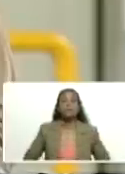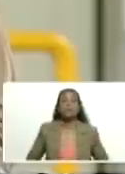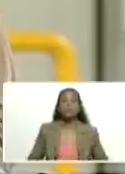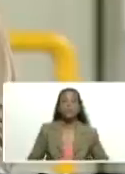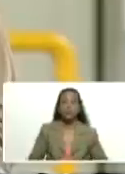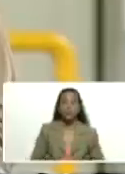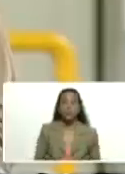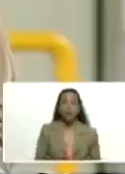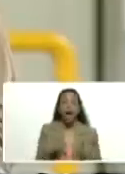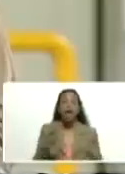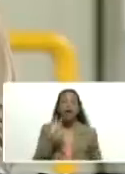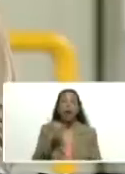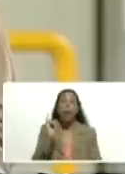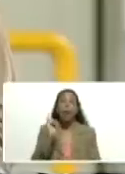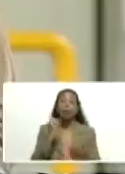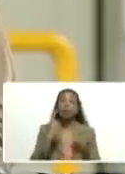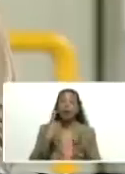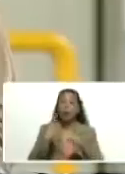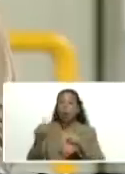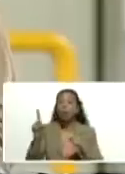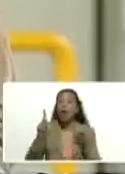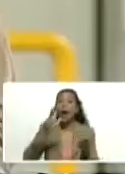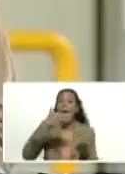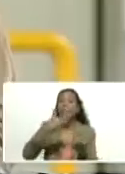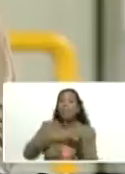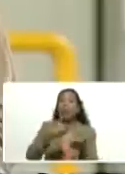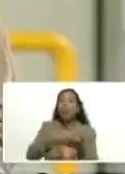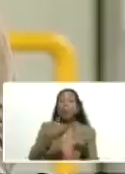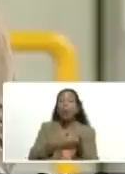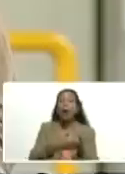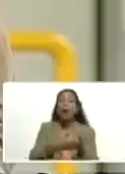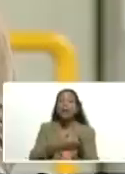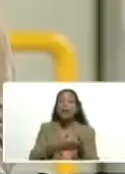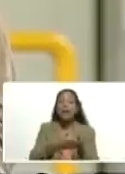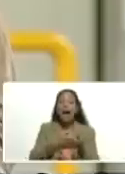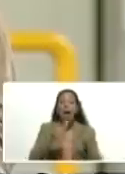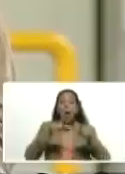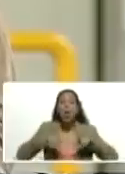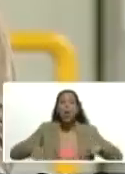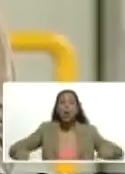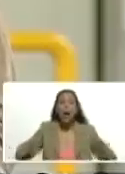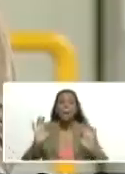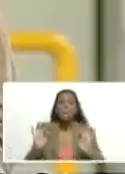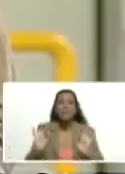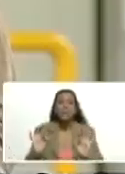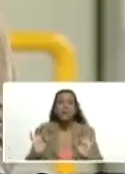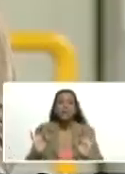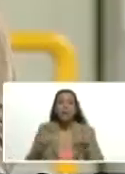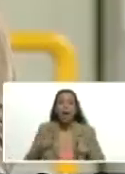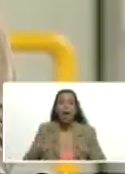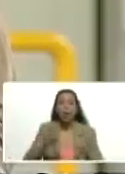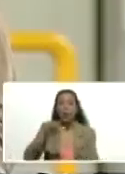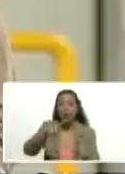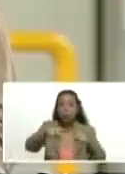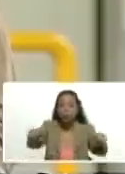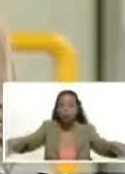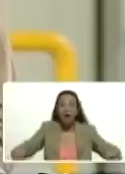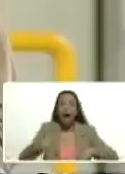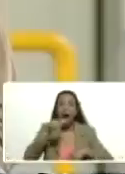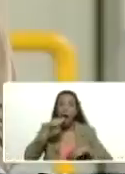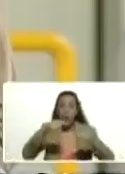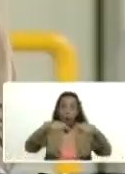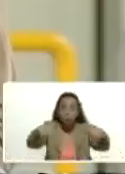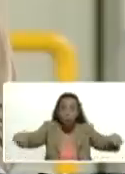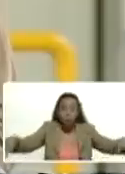aquí tienes una propuesta, solicitud de aprobación del plan de acuicultura en jaulas, ubicados en los embalses Mazparro,